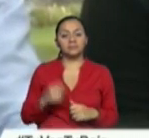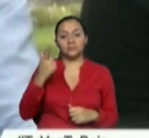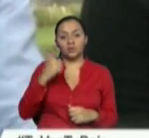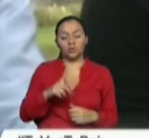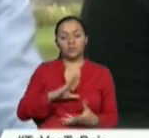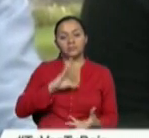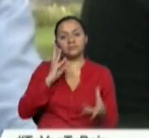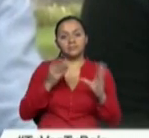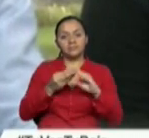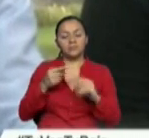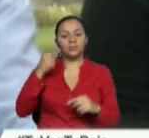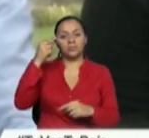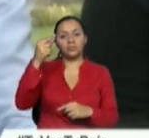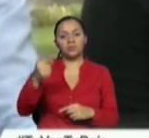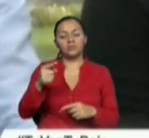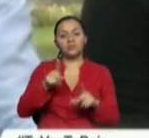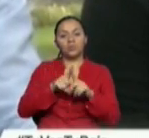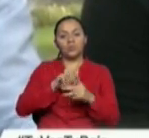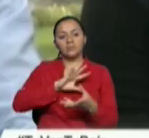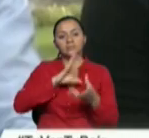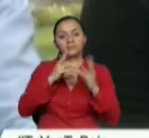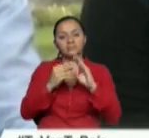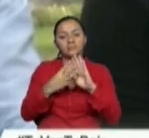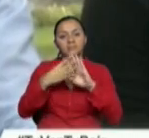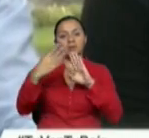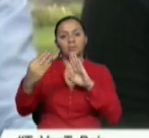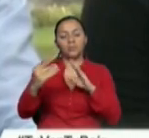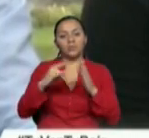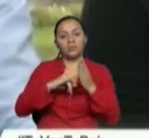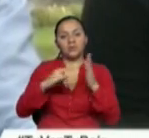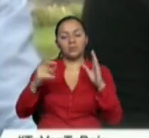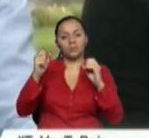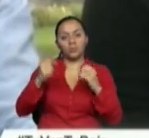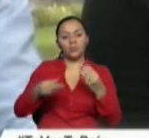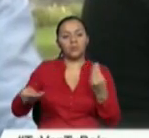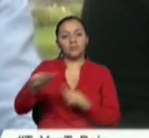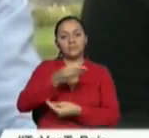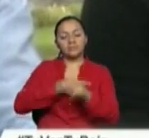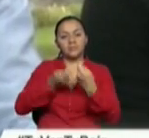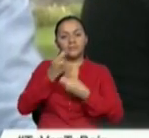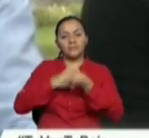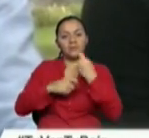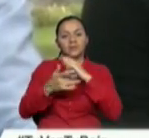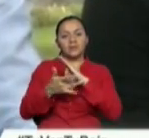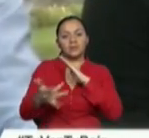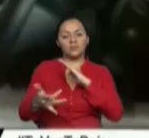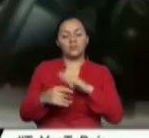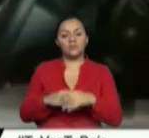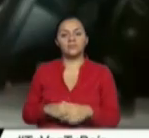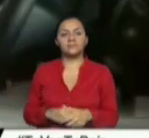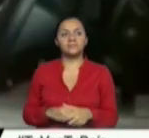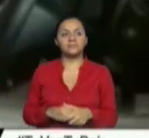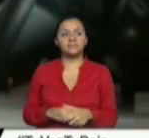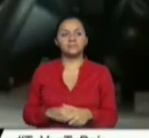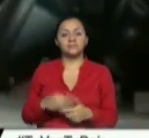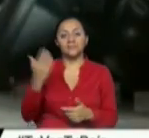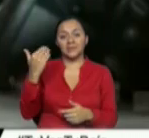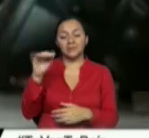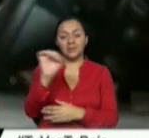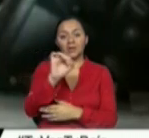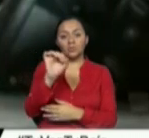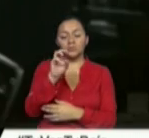convierte en un próximo silicon vley y que desde aquí se pueda distribuir esta tecnología vanguardista 15 carros